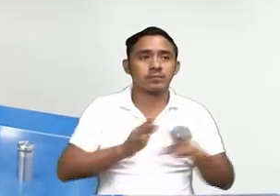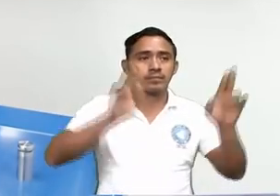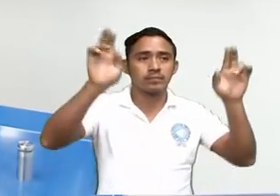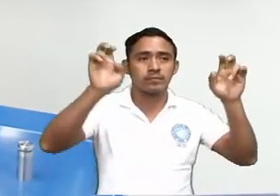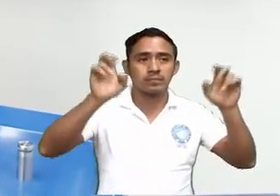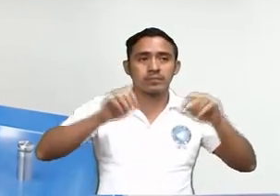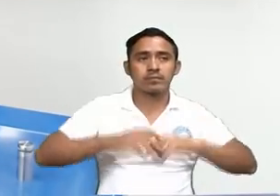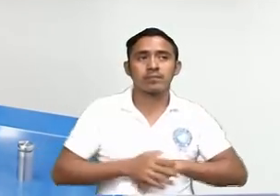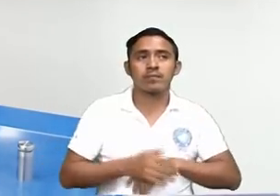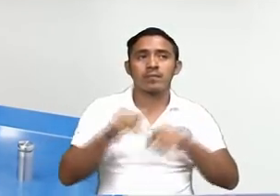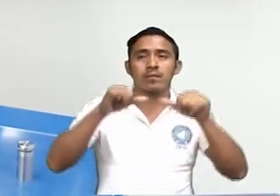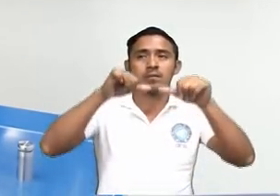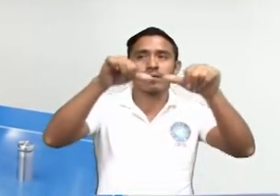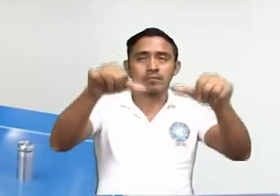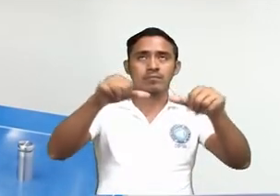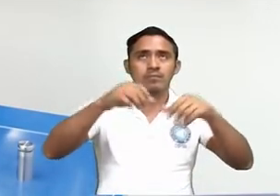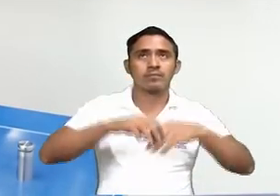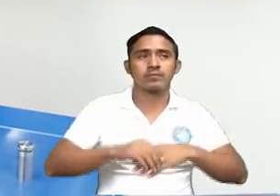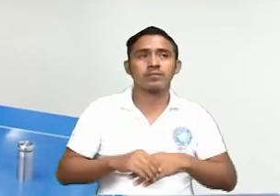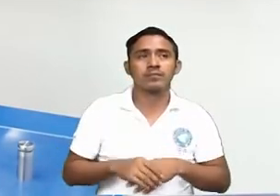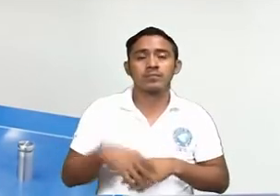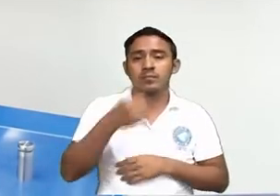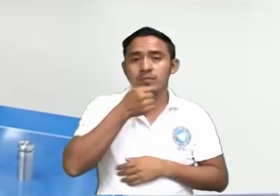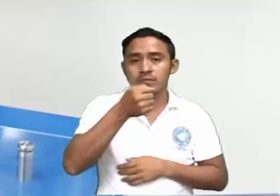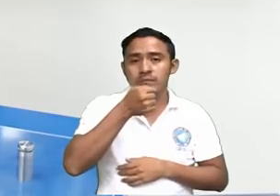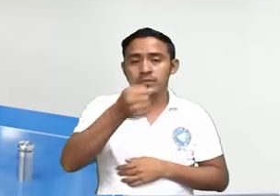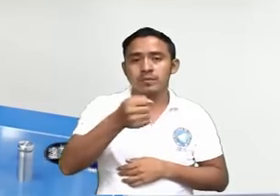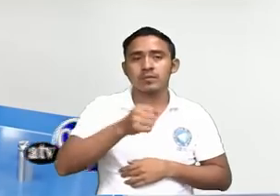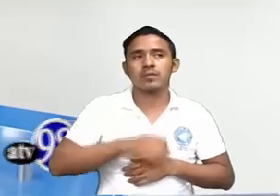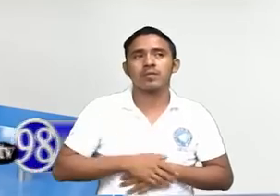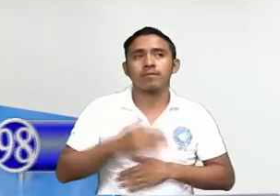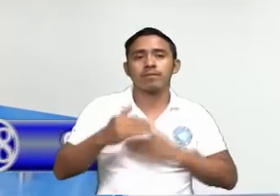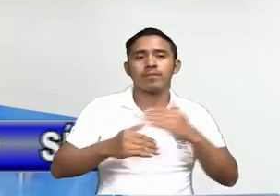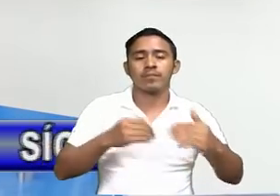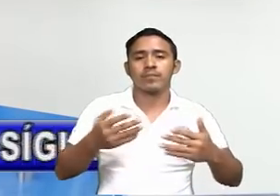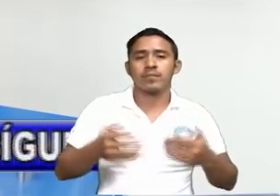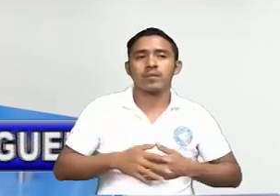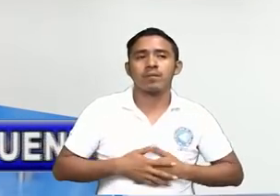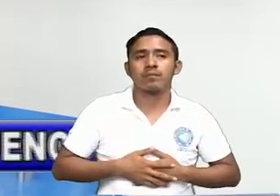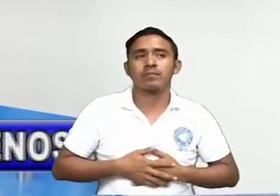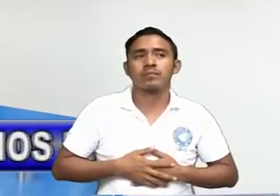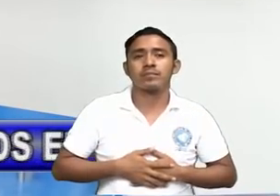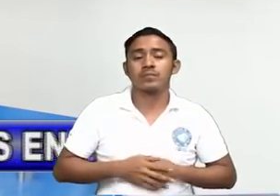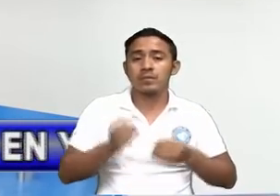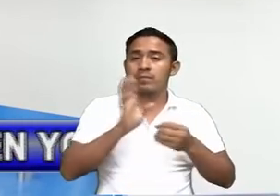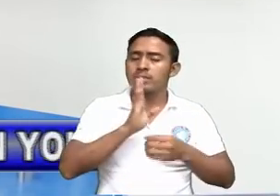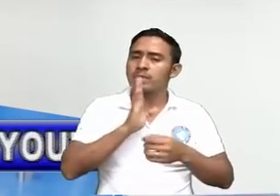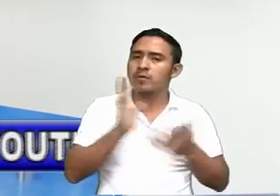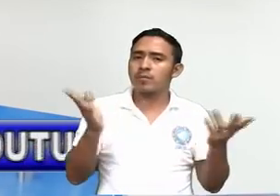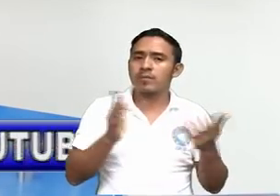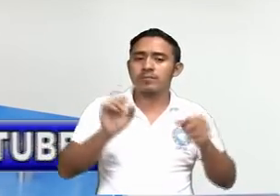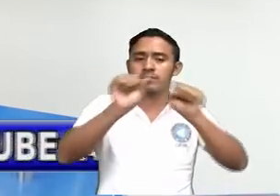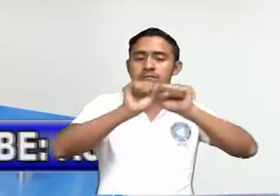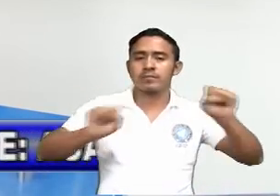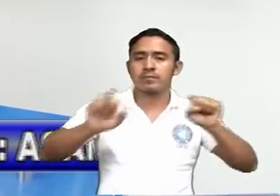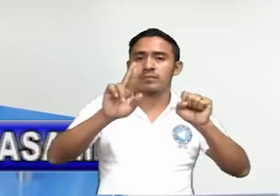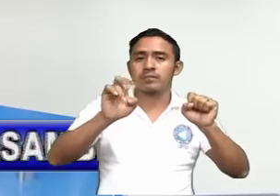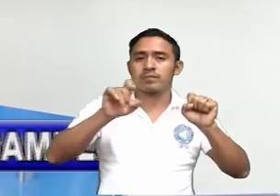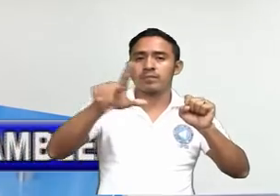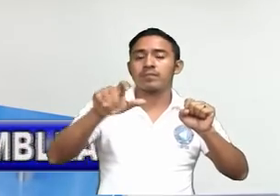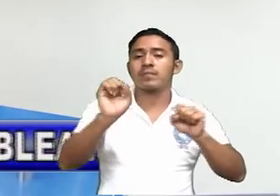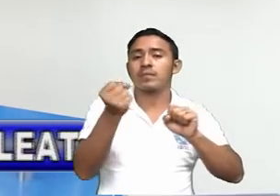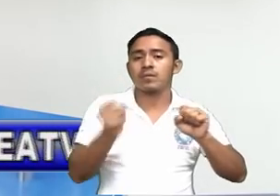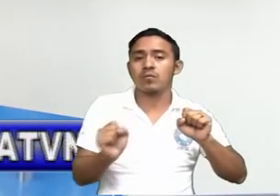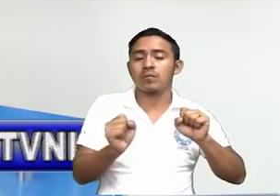y ahora continuamos con nuestro noticiero y con nuestro proceso informativo. Les comentamos ahora que en San Rafael del Sur el